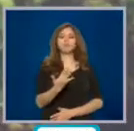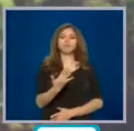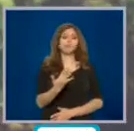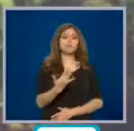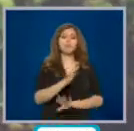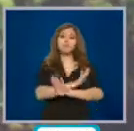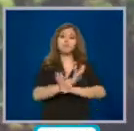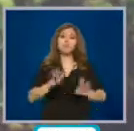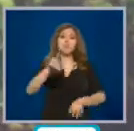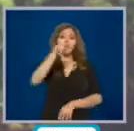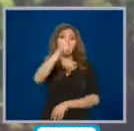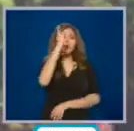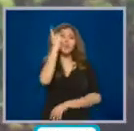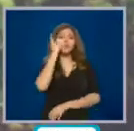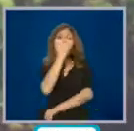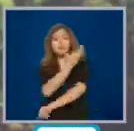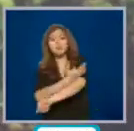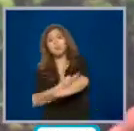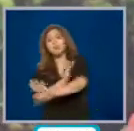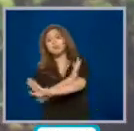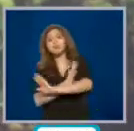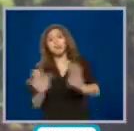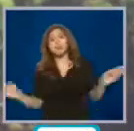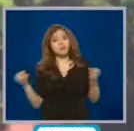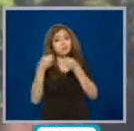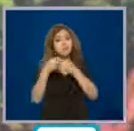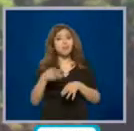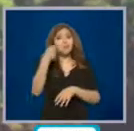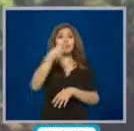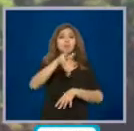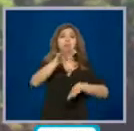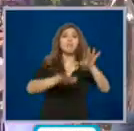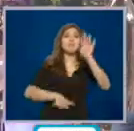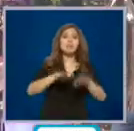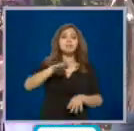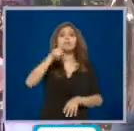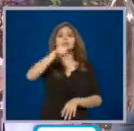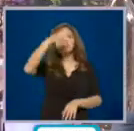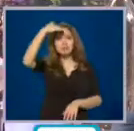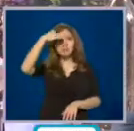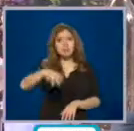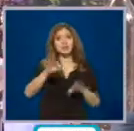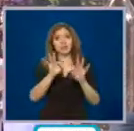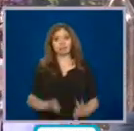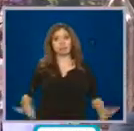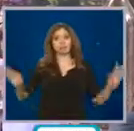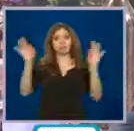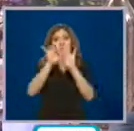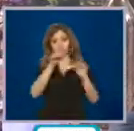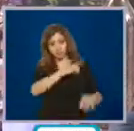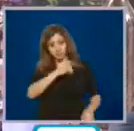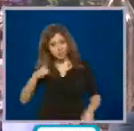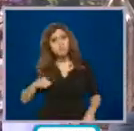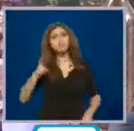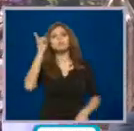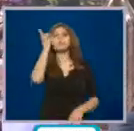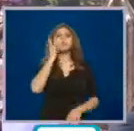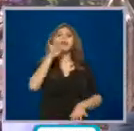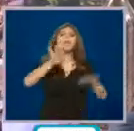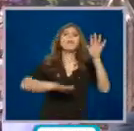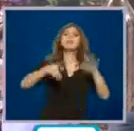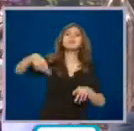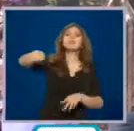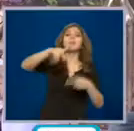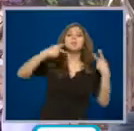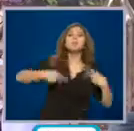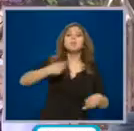perdidas y lo terrible es que seguido subestimamos por qué es importante dormir, ¿no? Escuchamos que un